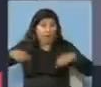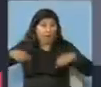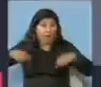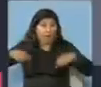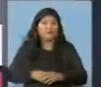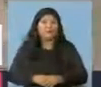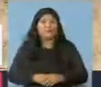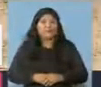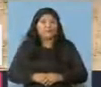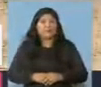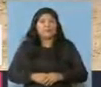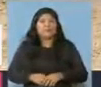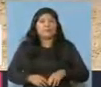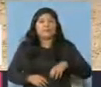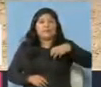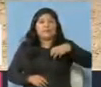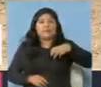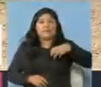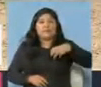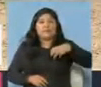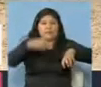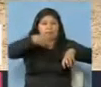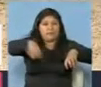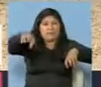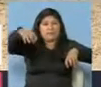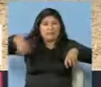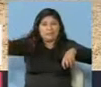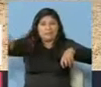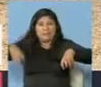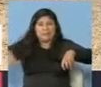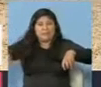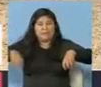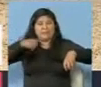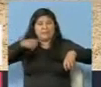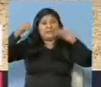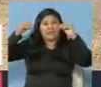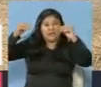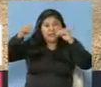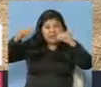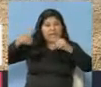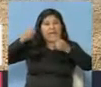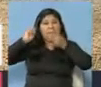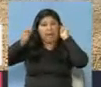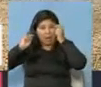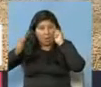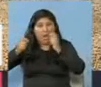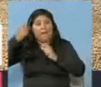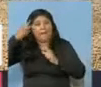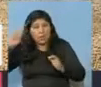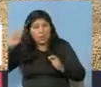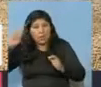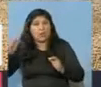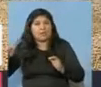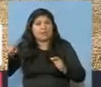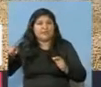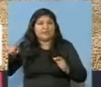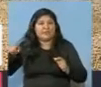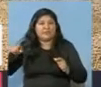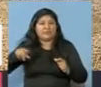notificado a las embajadas, va a ser tanto la embajada de Brasil, Paraguay y de Perú,